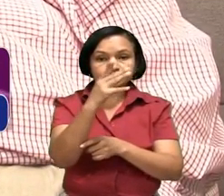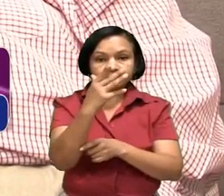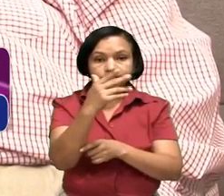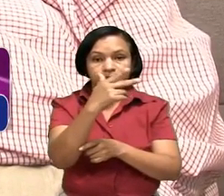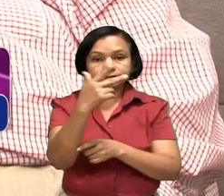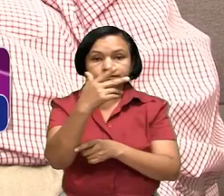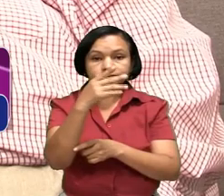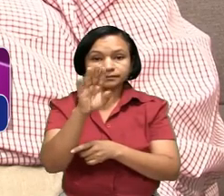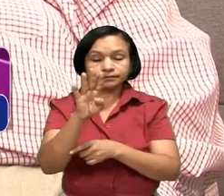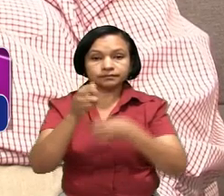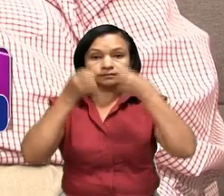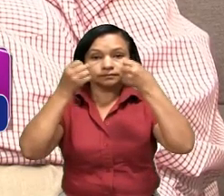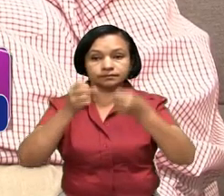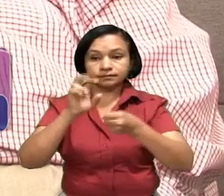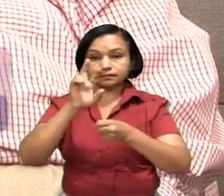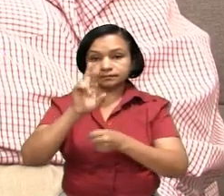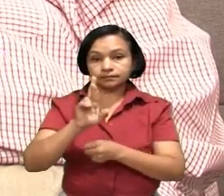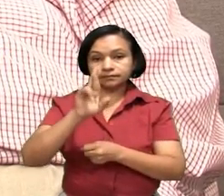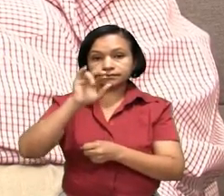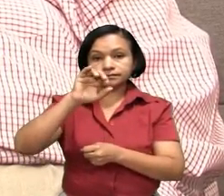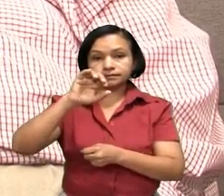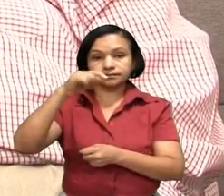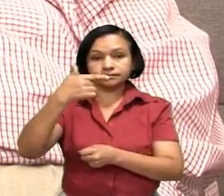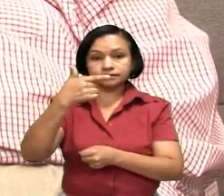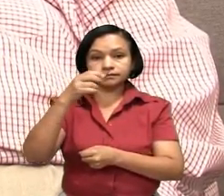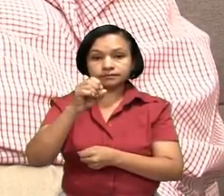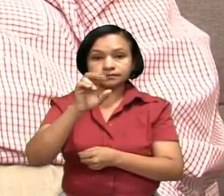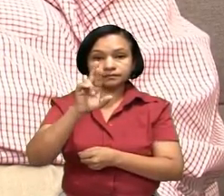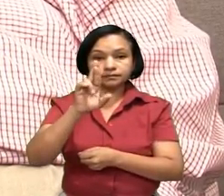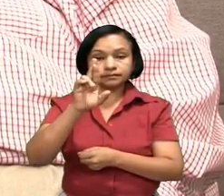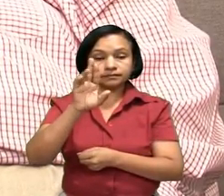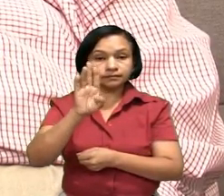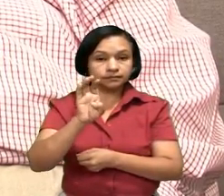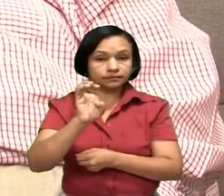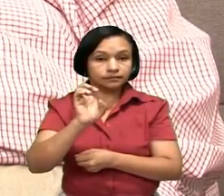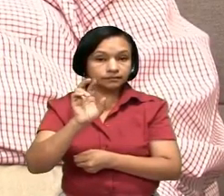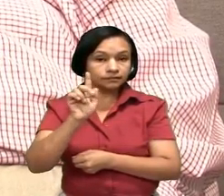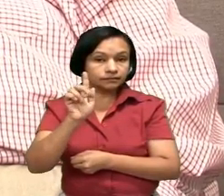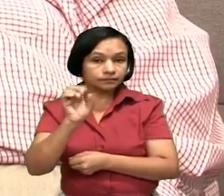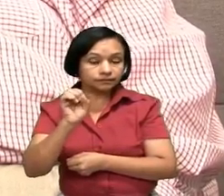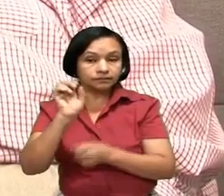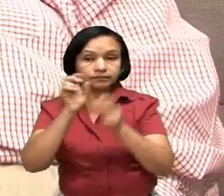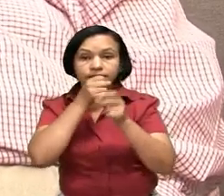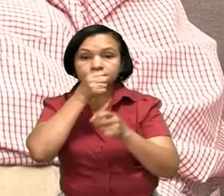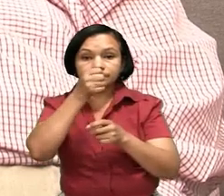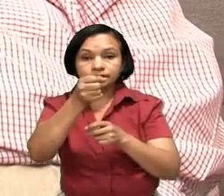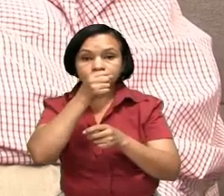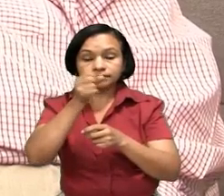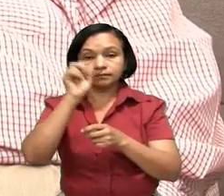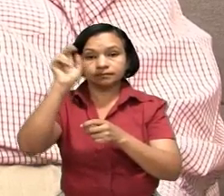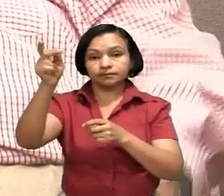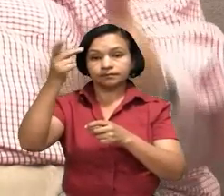cabezas que no solo era periodista sino que además político y militar